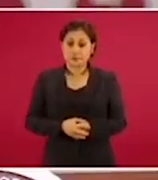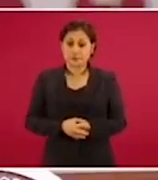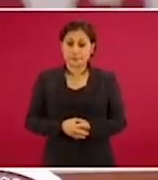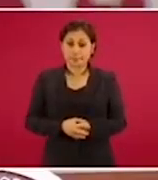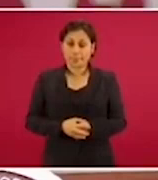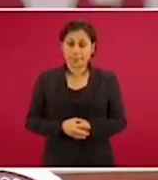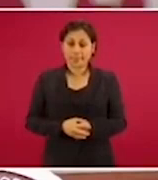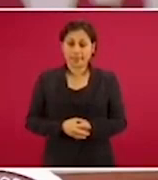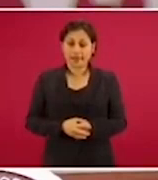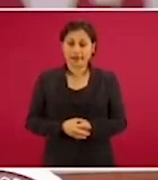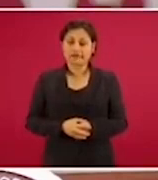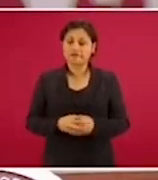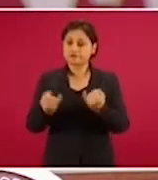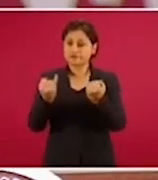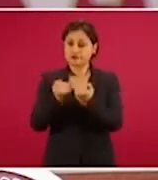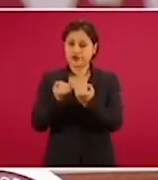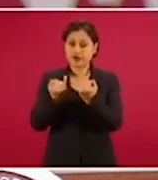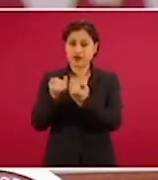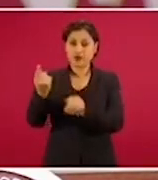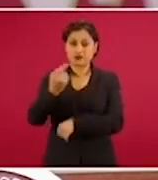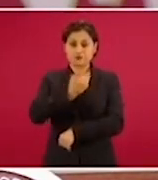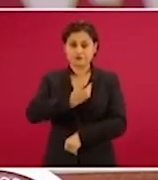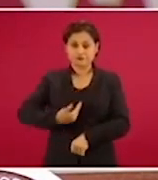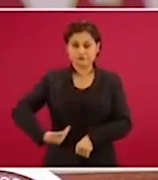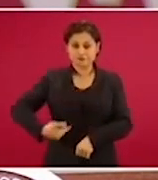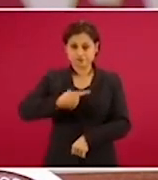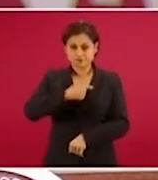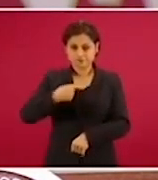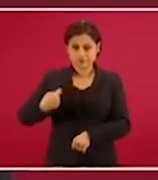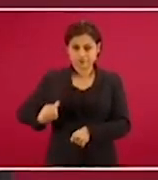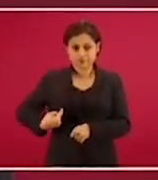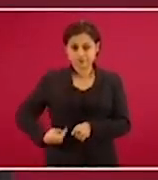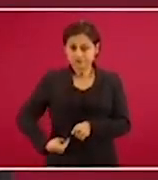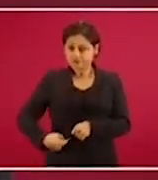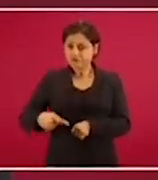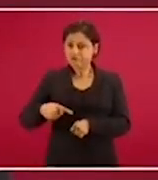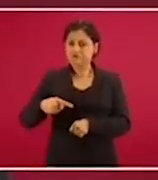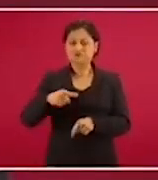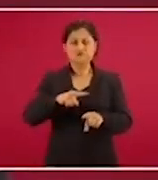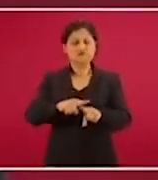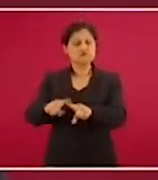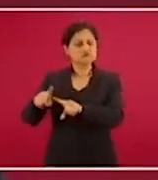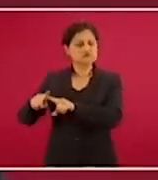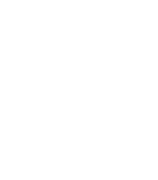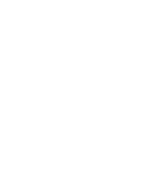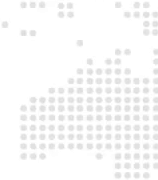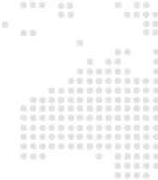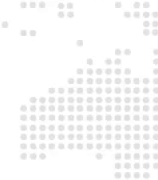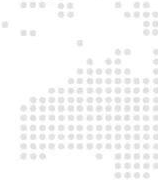el presidente de China, todos ayudando en ese sentido.